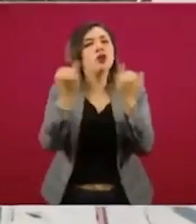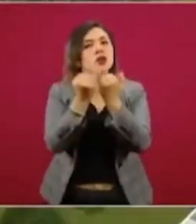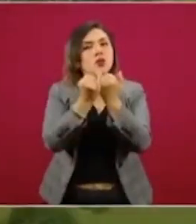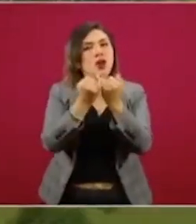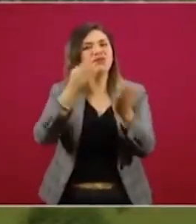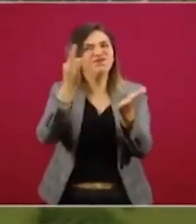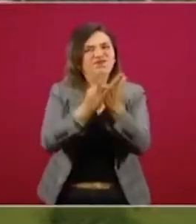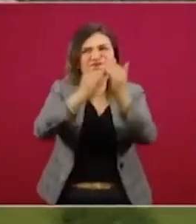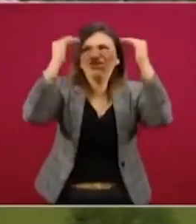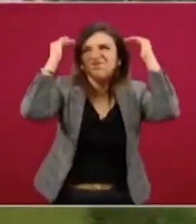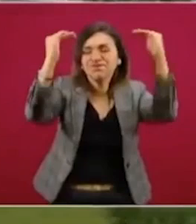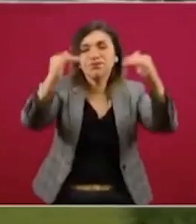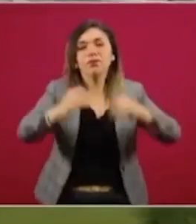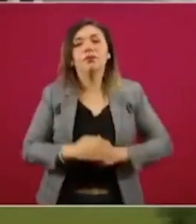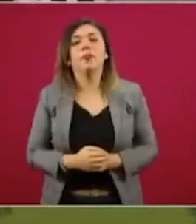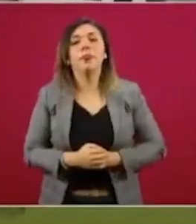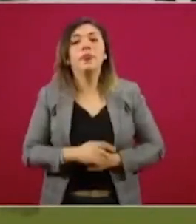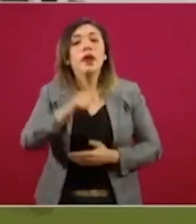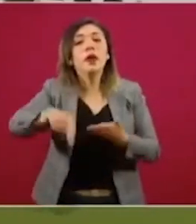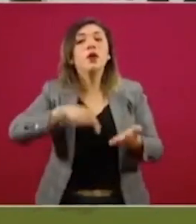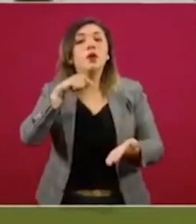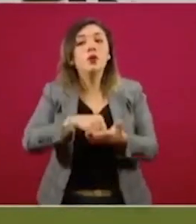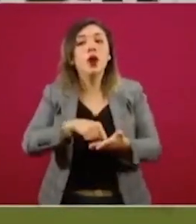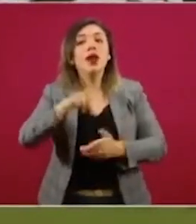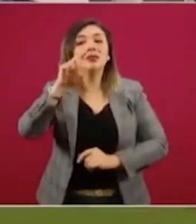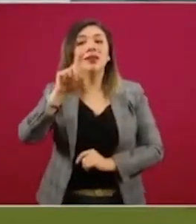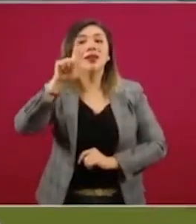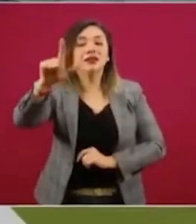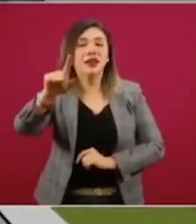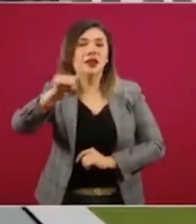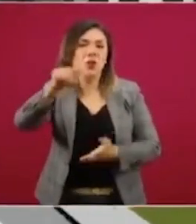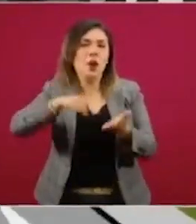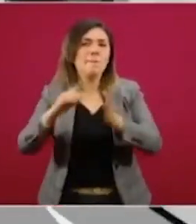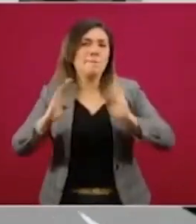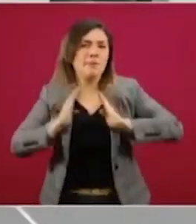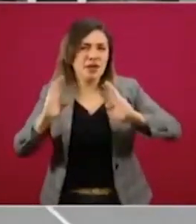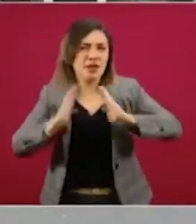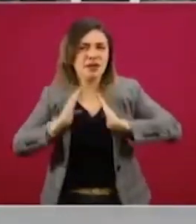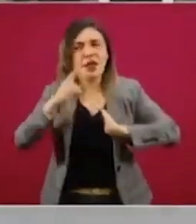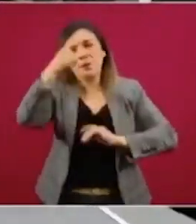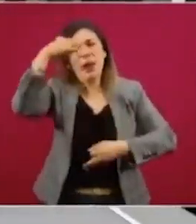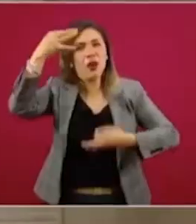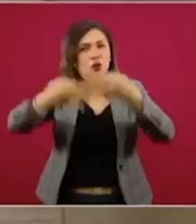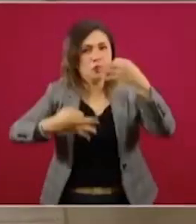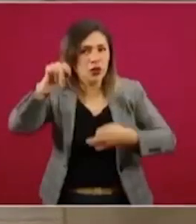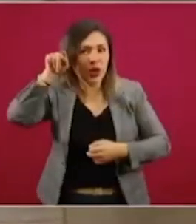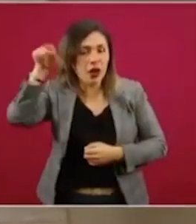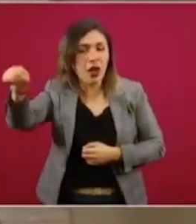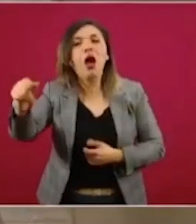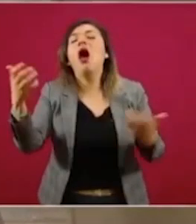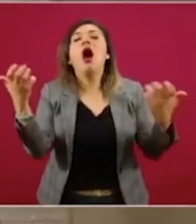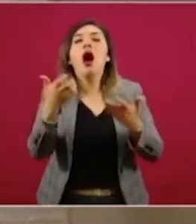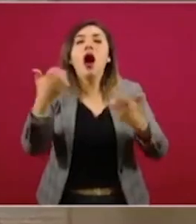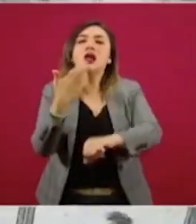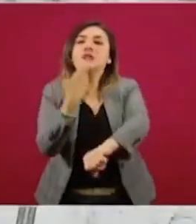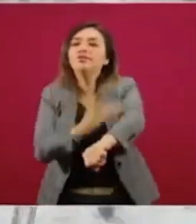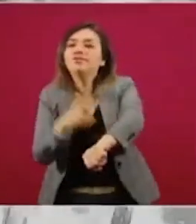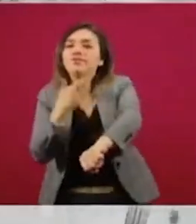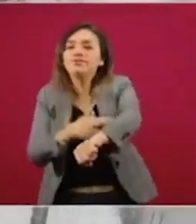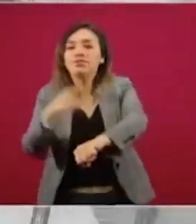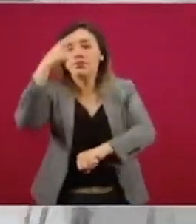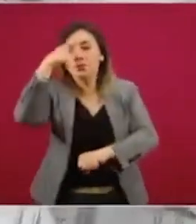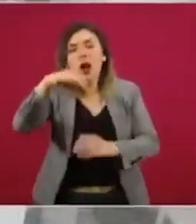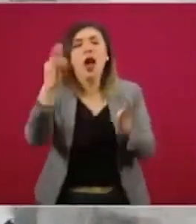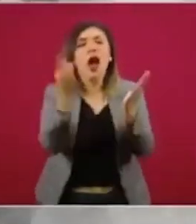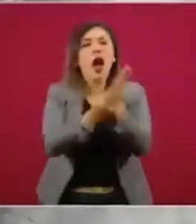estructura. En el complejo de instalaciones de la 37 zona militar y organismos jurisdiccionados, se realizan actividades de habilitado